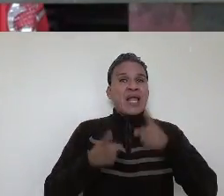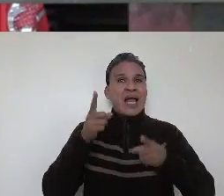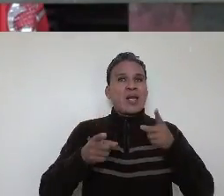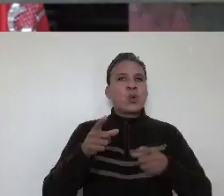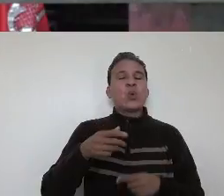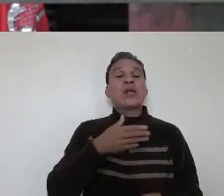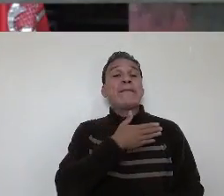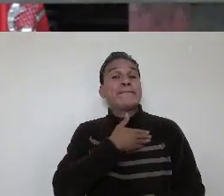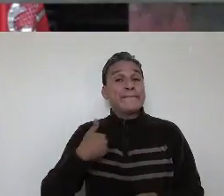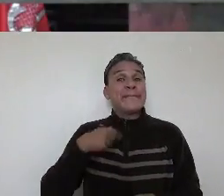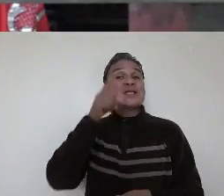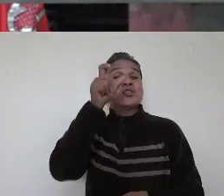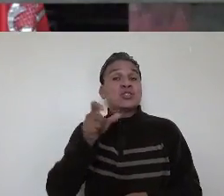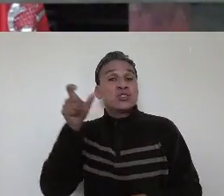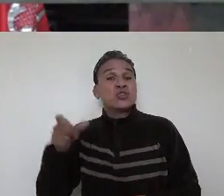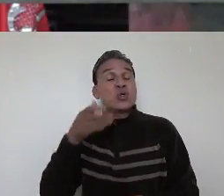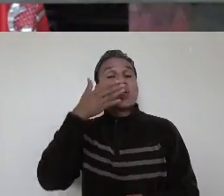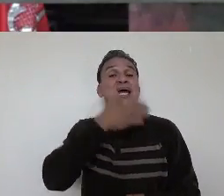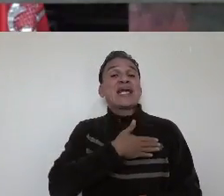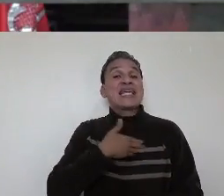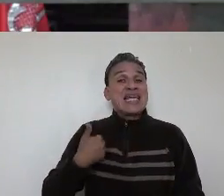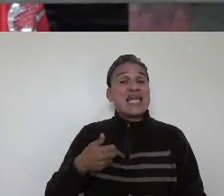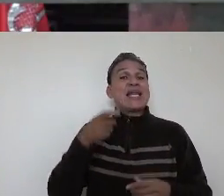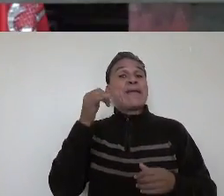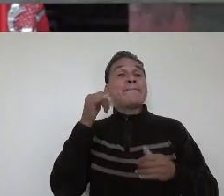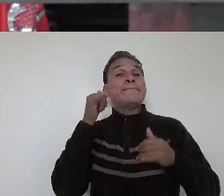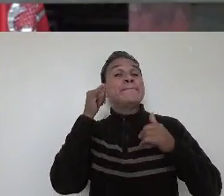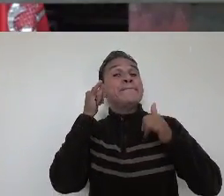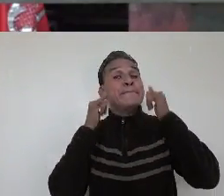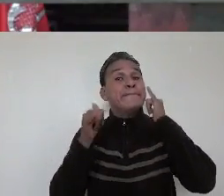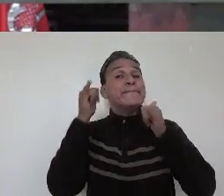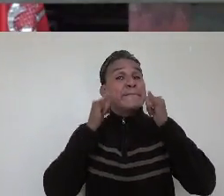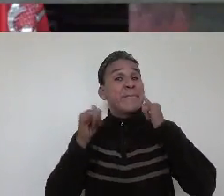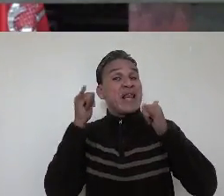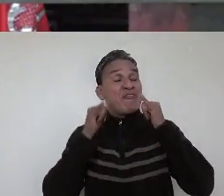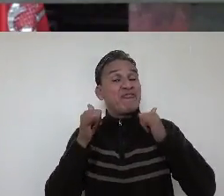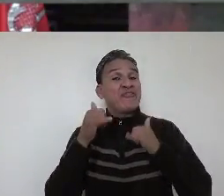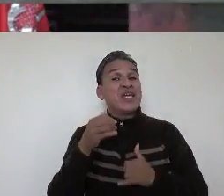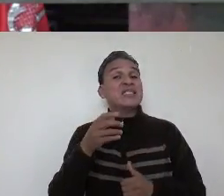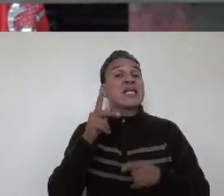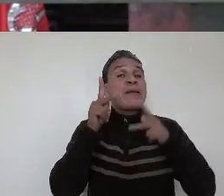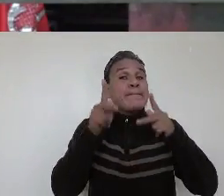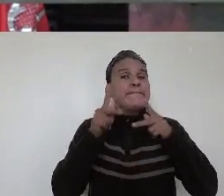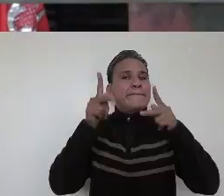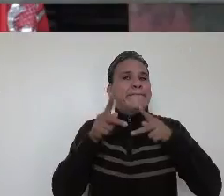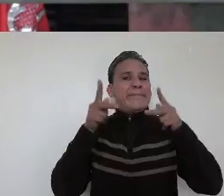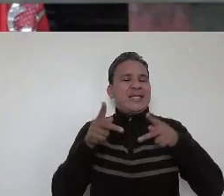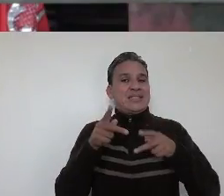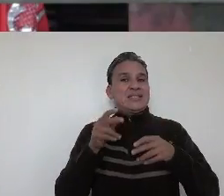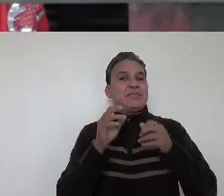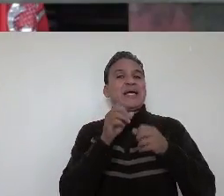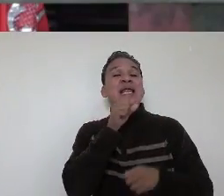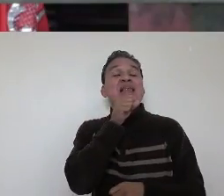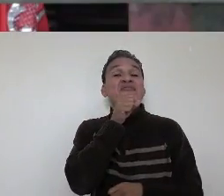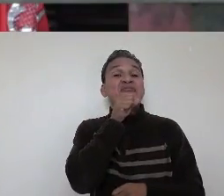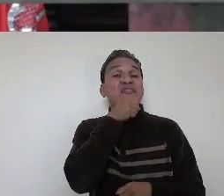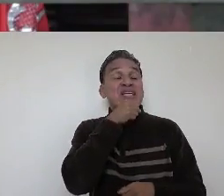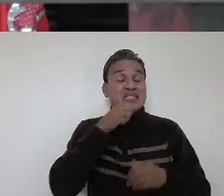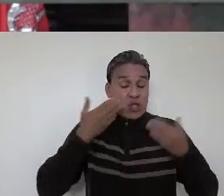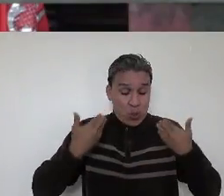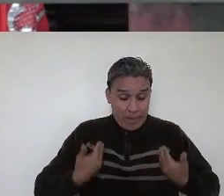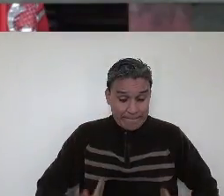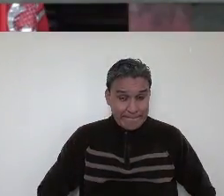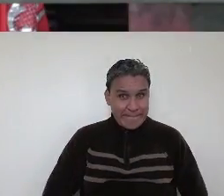del banquete sin dejar a un lado el vestido viejo del cual nos habla San Pablo, sin revestirnos